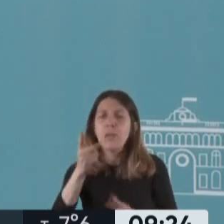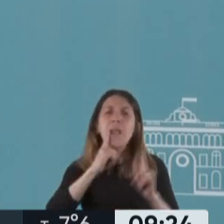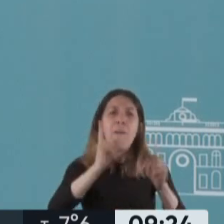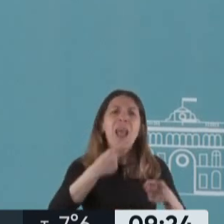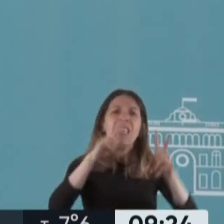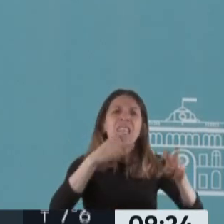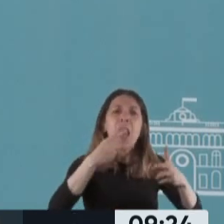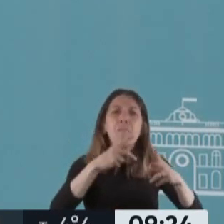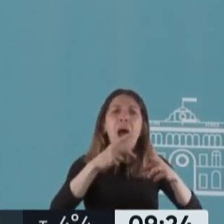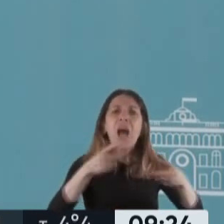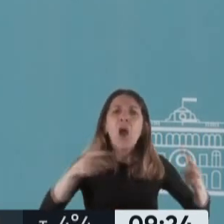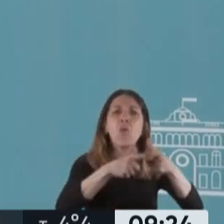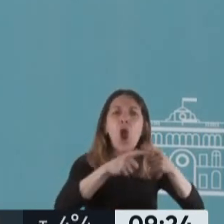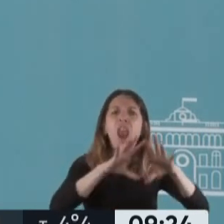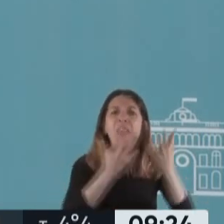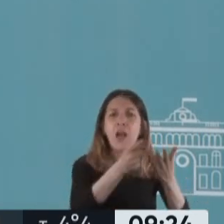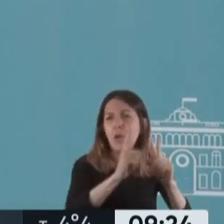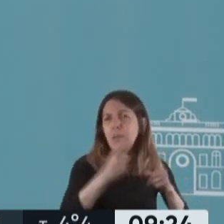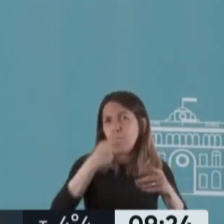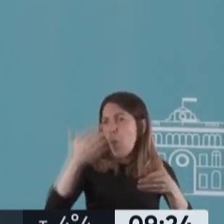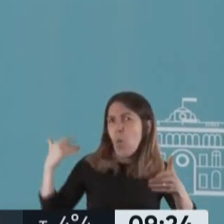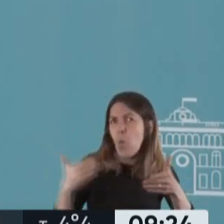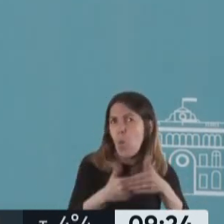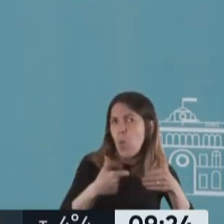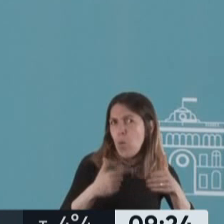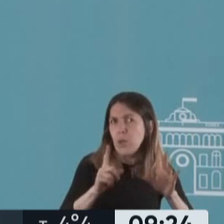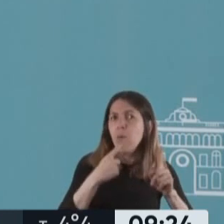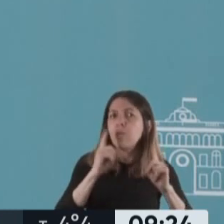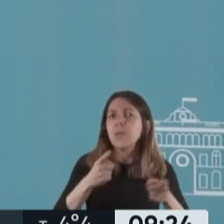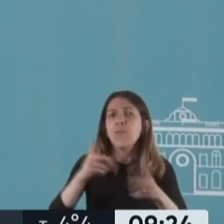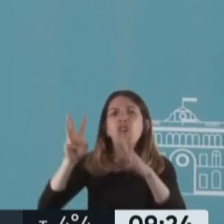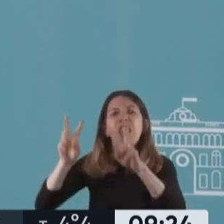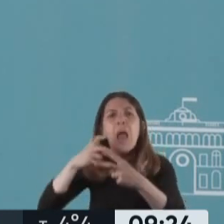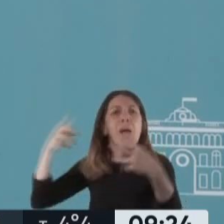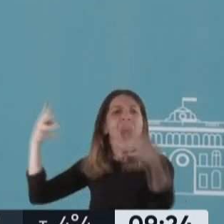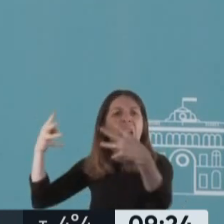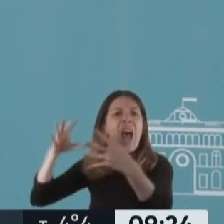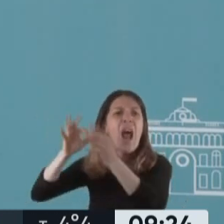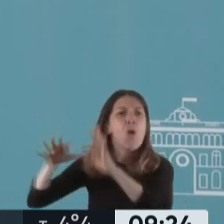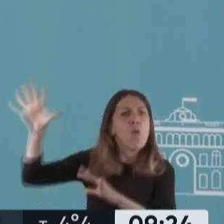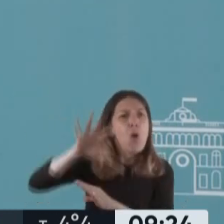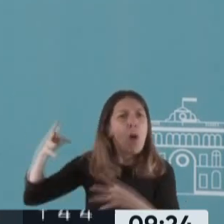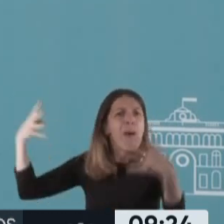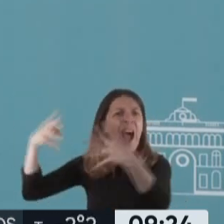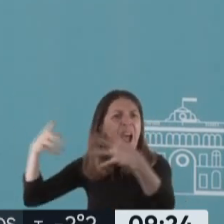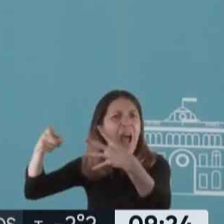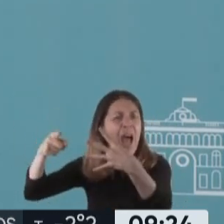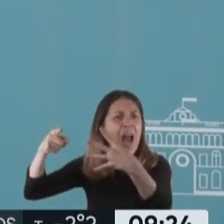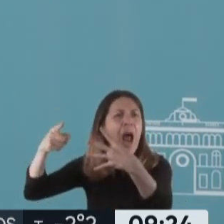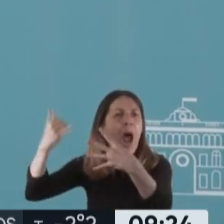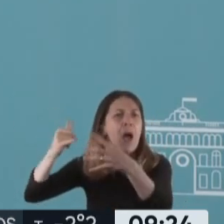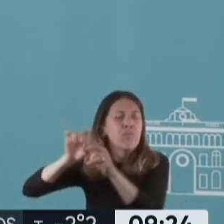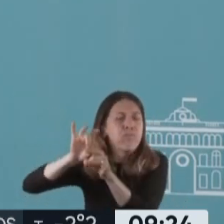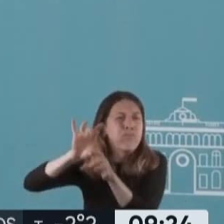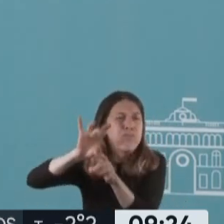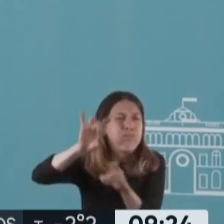él viene refiriéndose en el último tiempo, lo que trae la guerra en Europa en este momento, aparejada para los continentes,